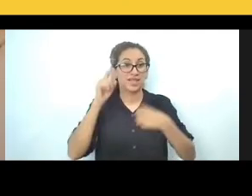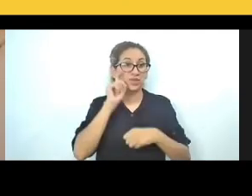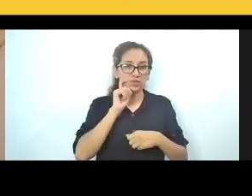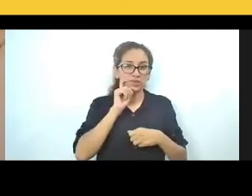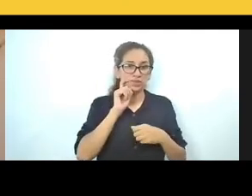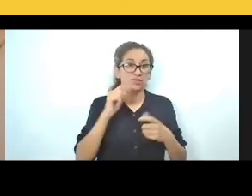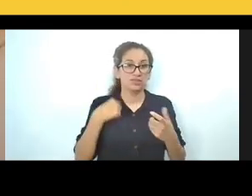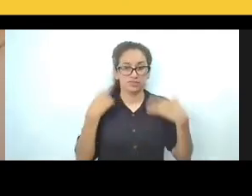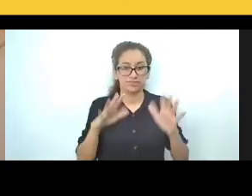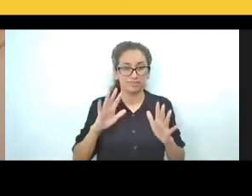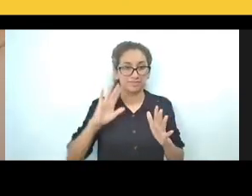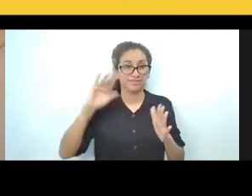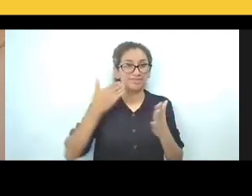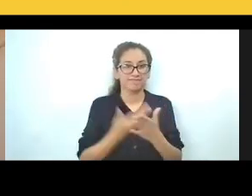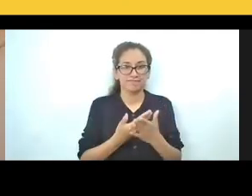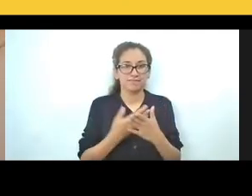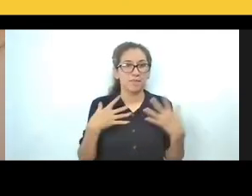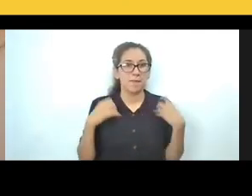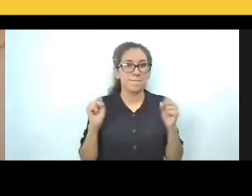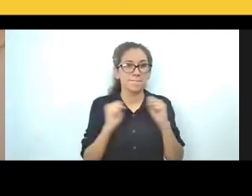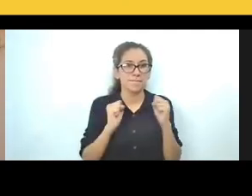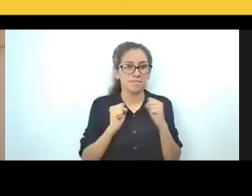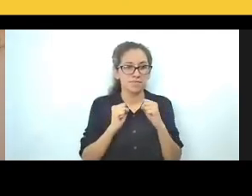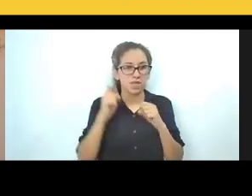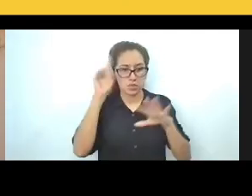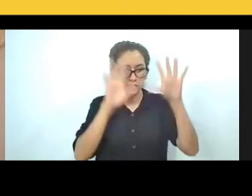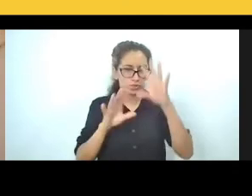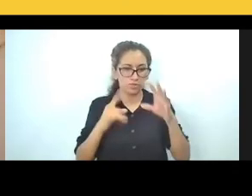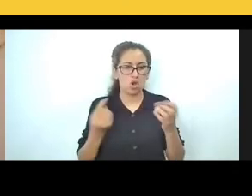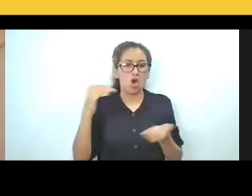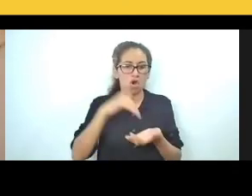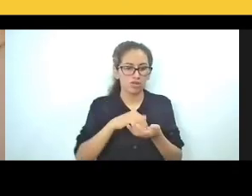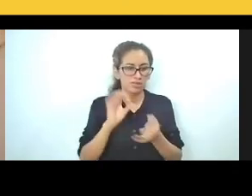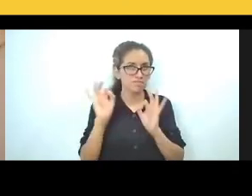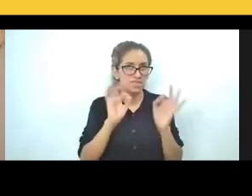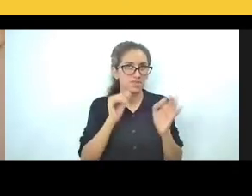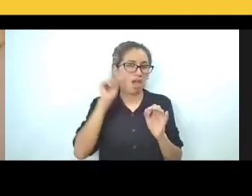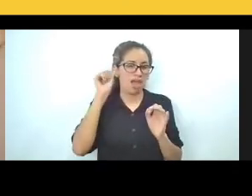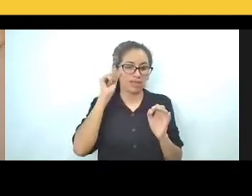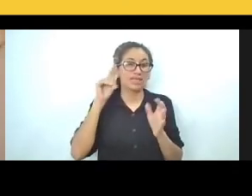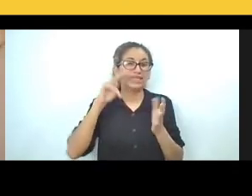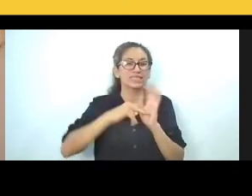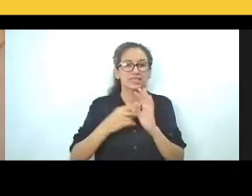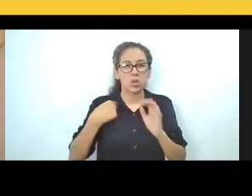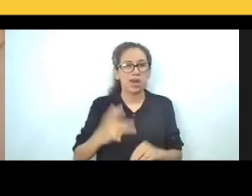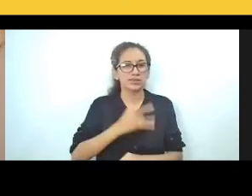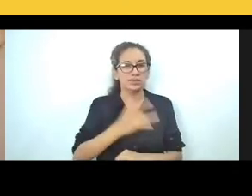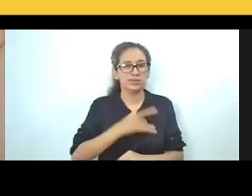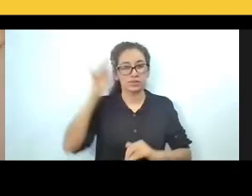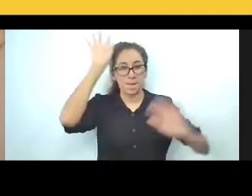ya llego con el miedo a volver a fallar. Y este miedo a fallar es una situación estresante y que obviamente